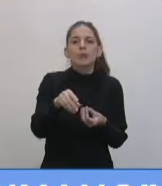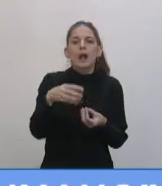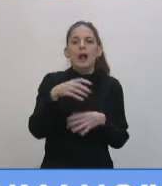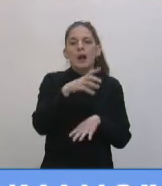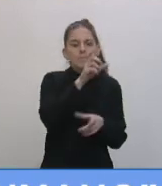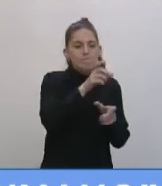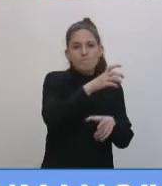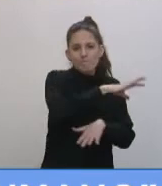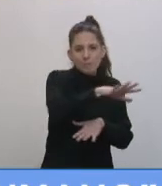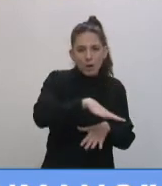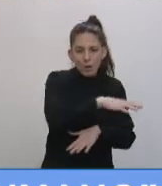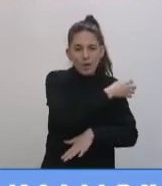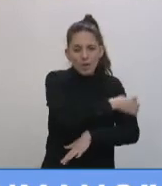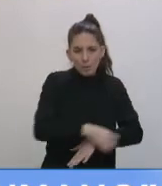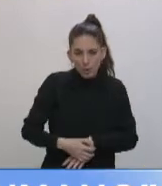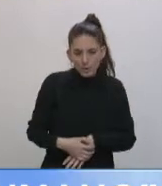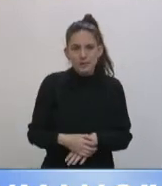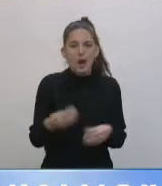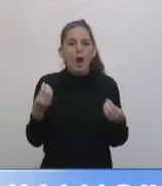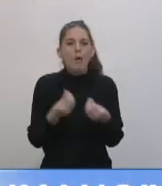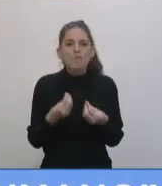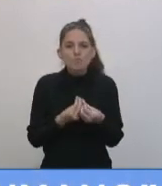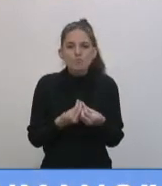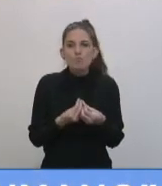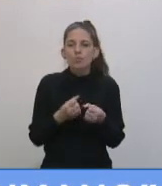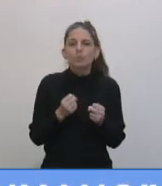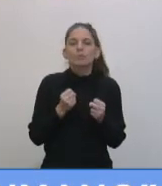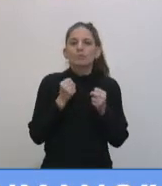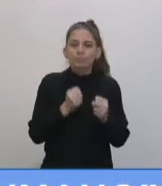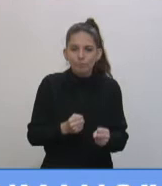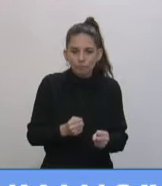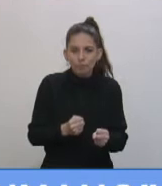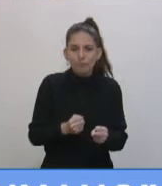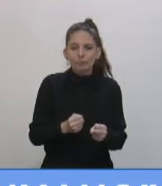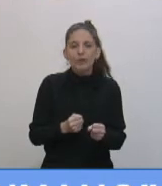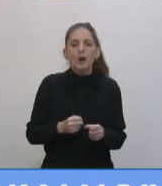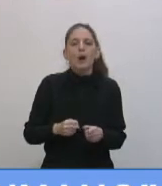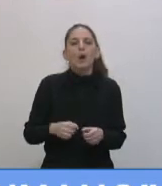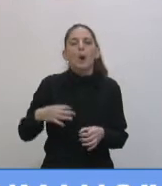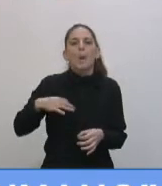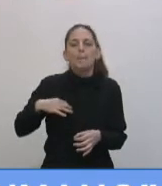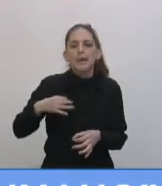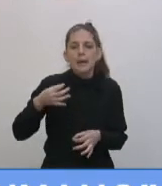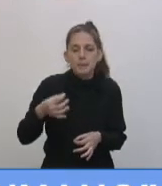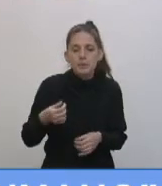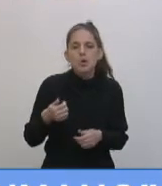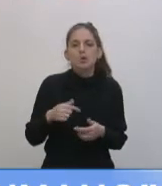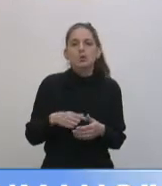pobreza. Tuvo mucha resistencia por parte de los gremios, hubo